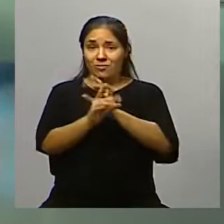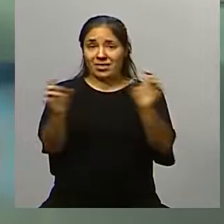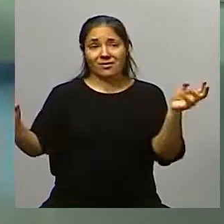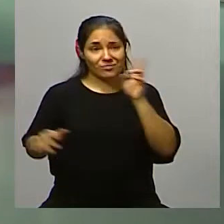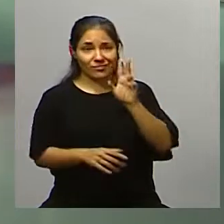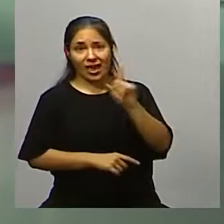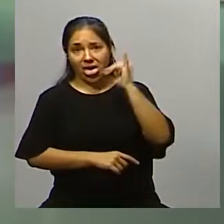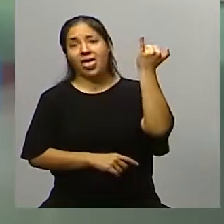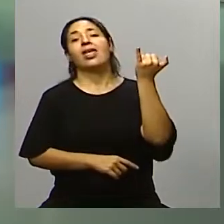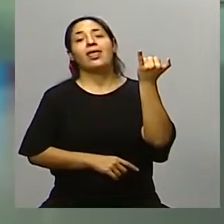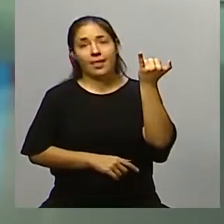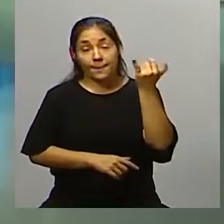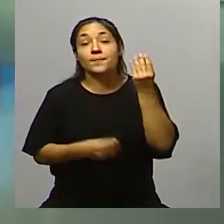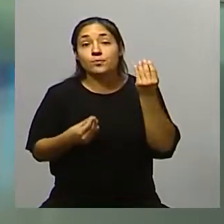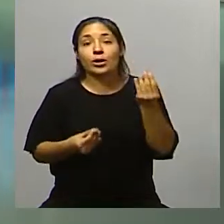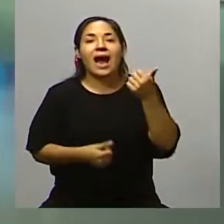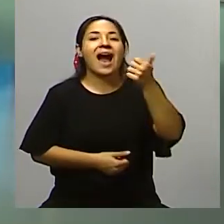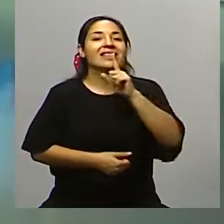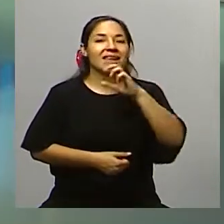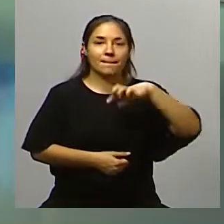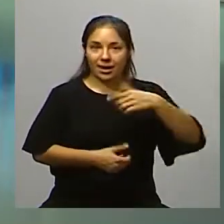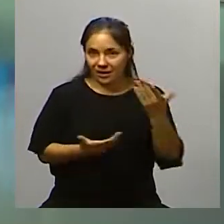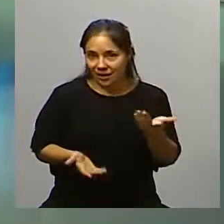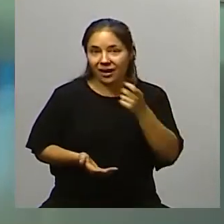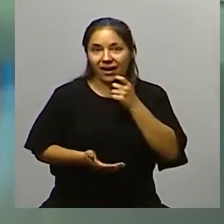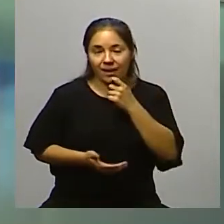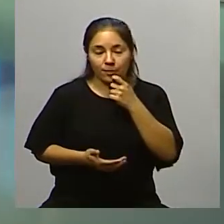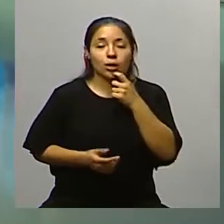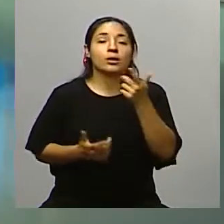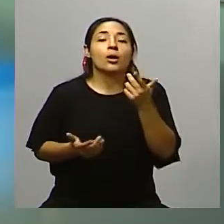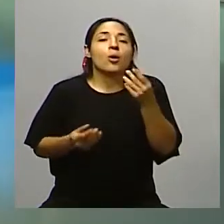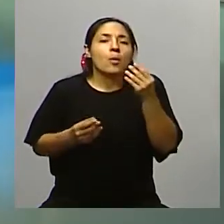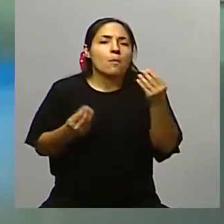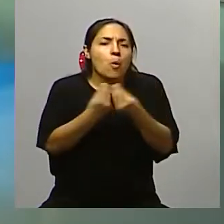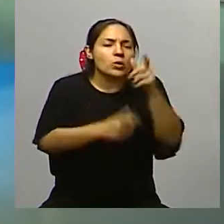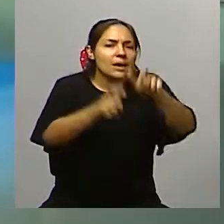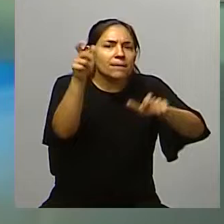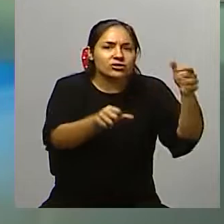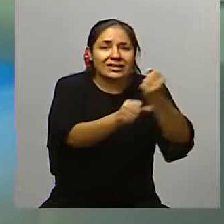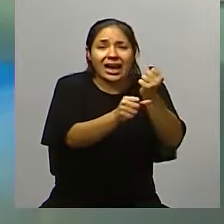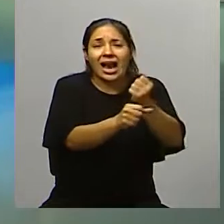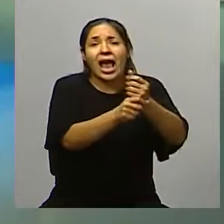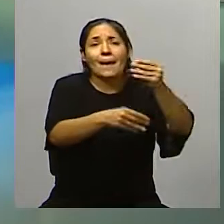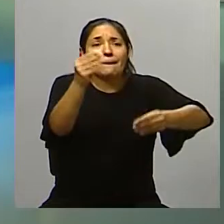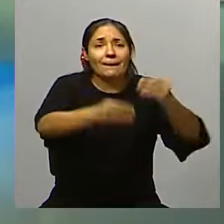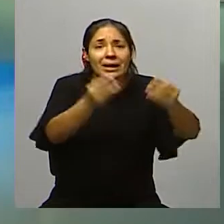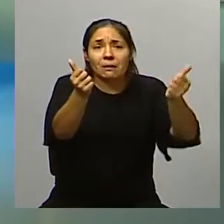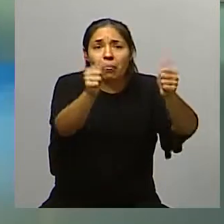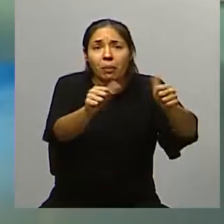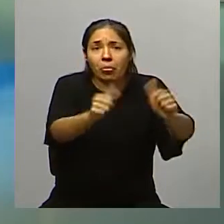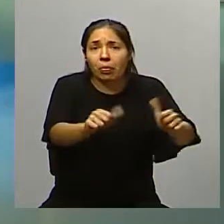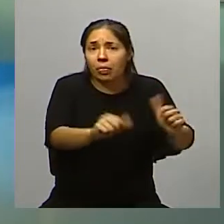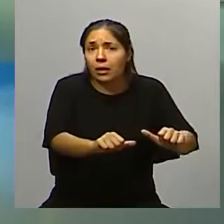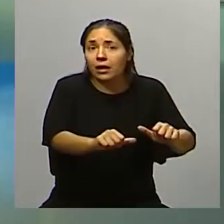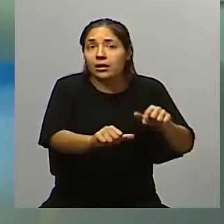que de la manera más concreta con el ATP, ¿no? Que permitió que muchos empleados de distintas empresas que estaban paradas pudieran cobrar su sueldo gracias